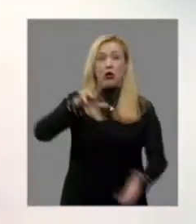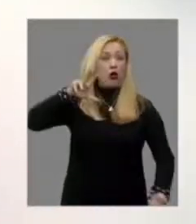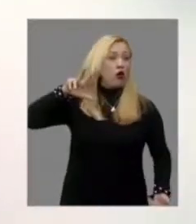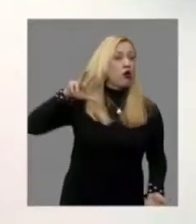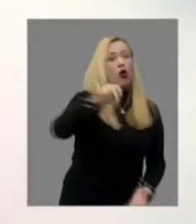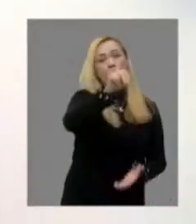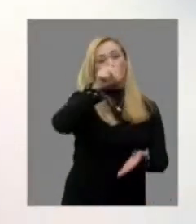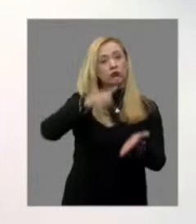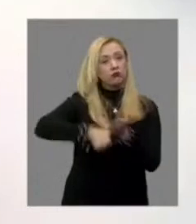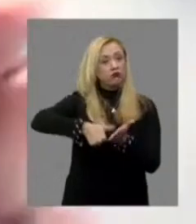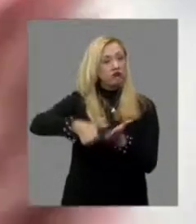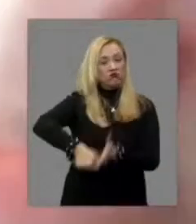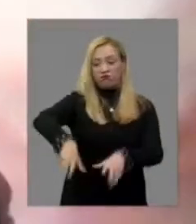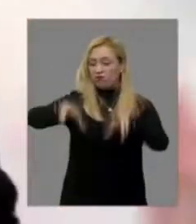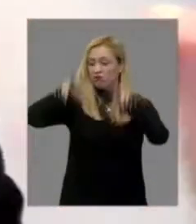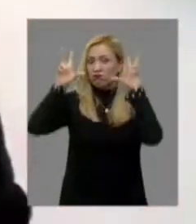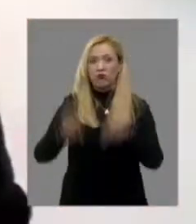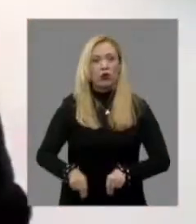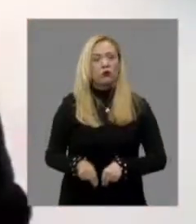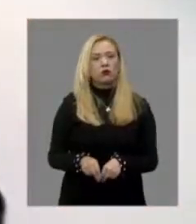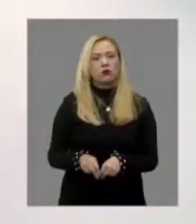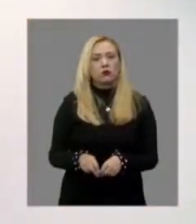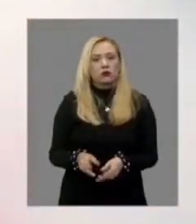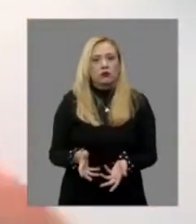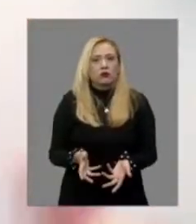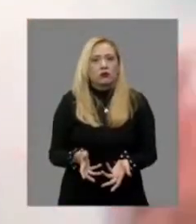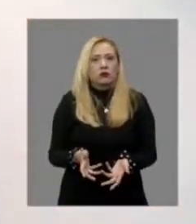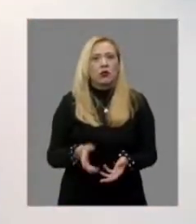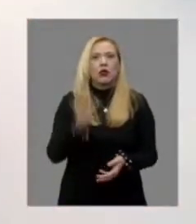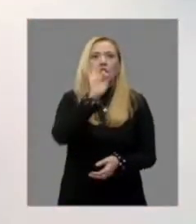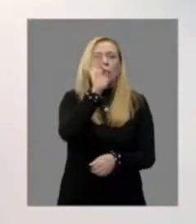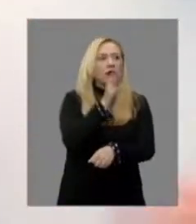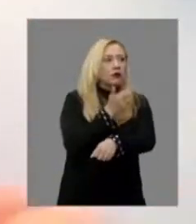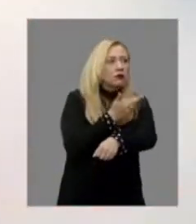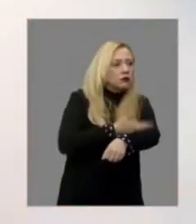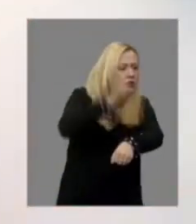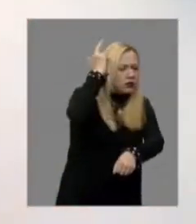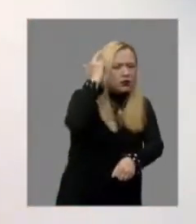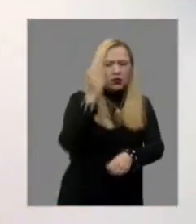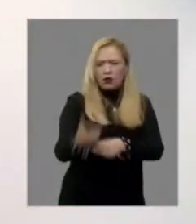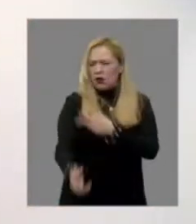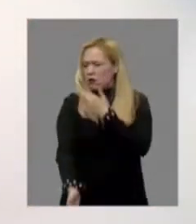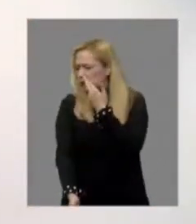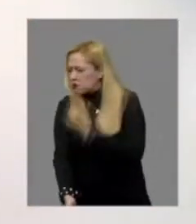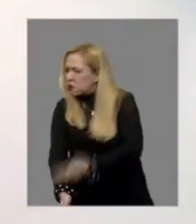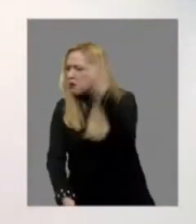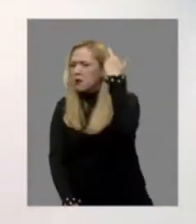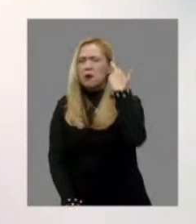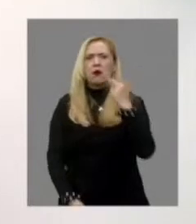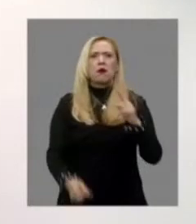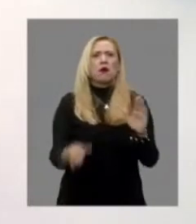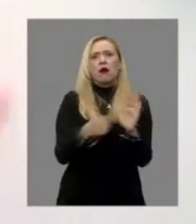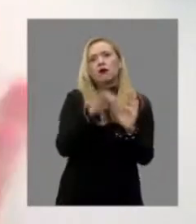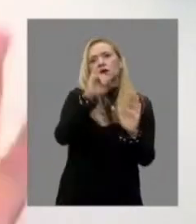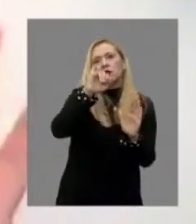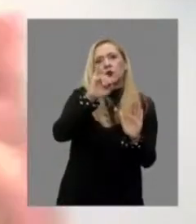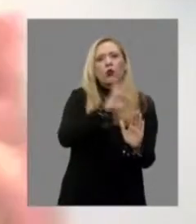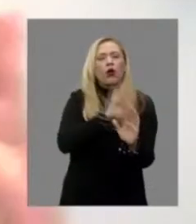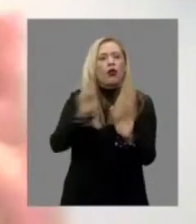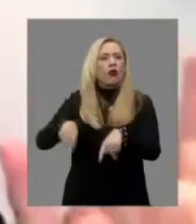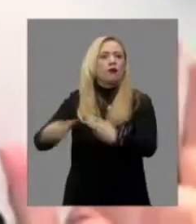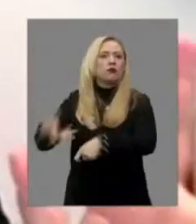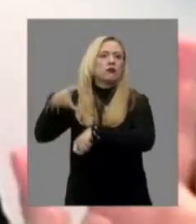es decir, donde no existían dispensas o excepciones para el matrimonio de menores de edad,